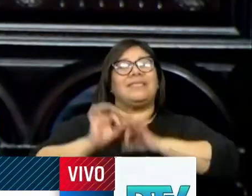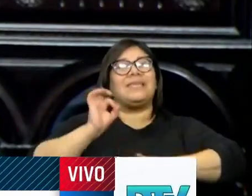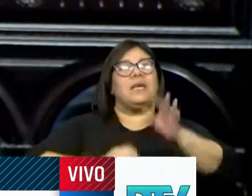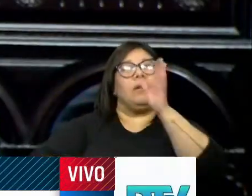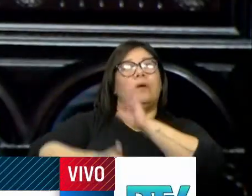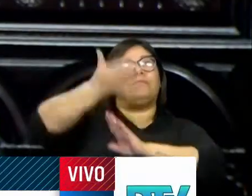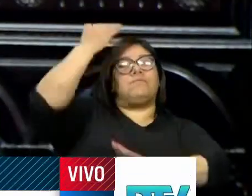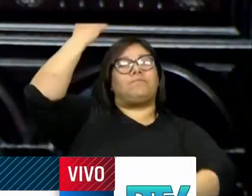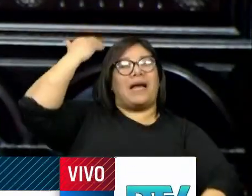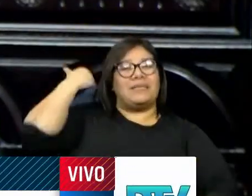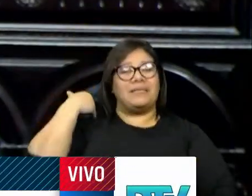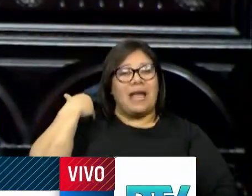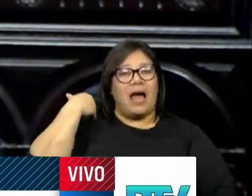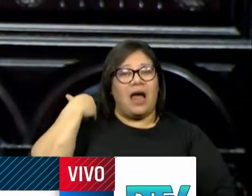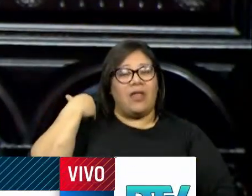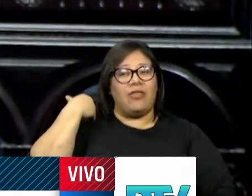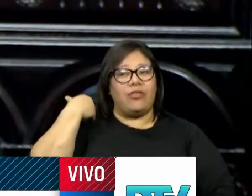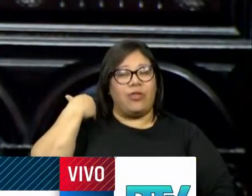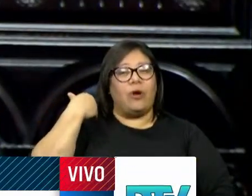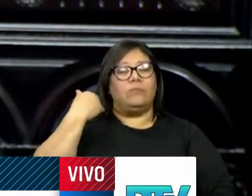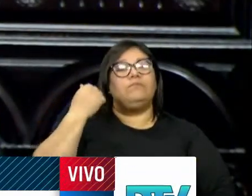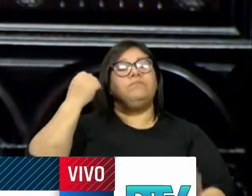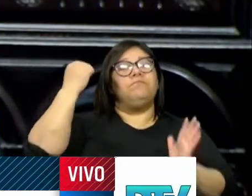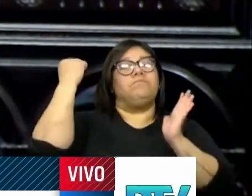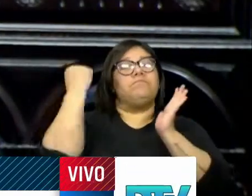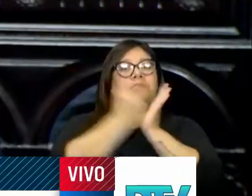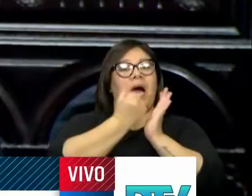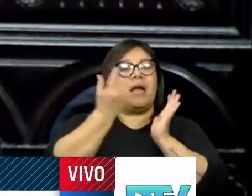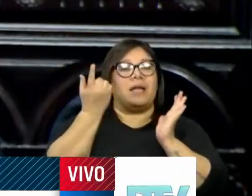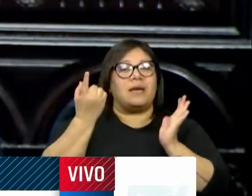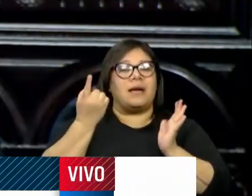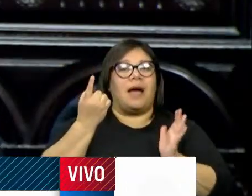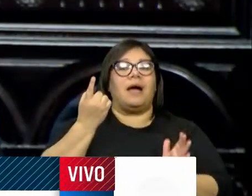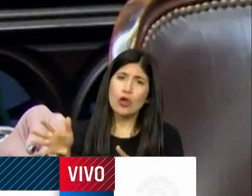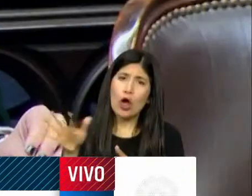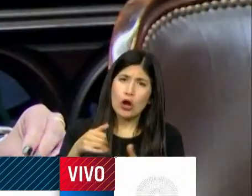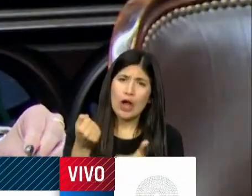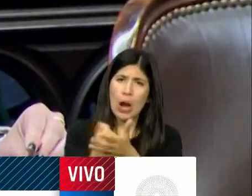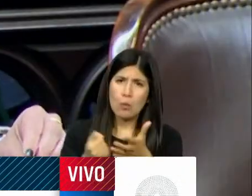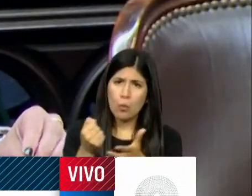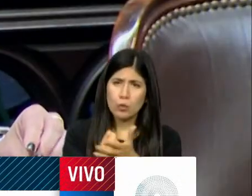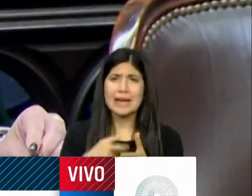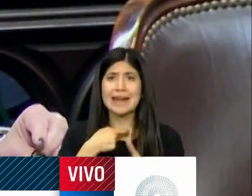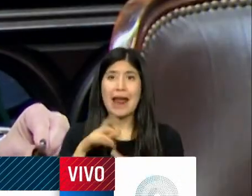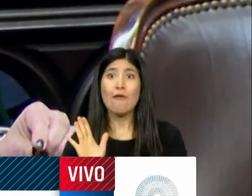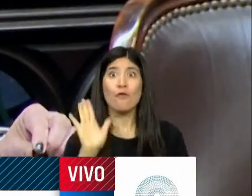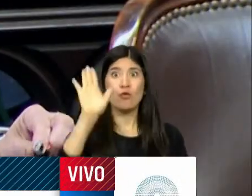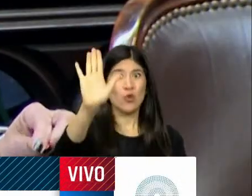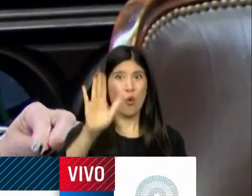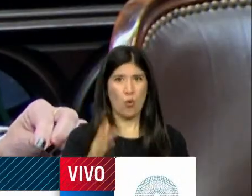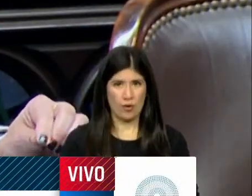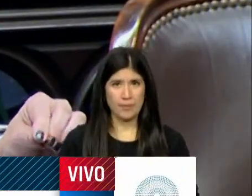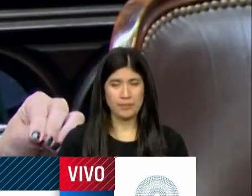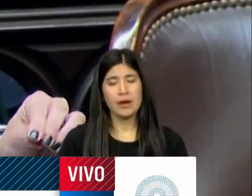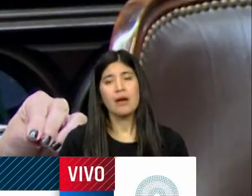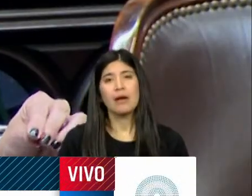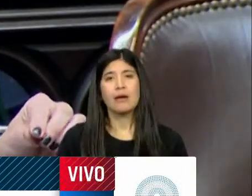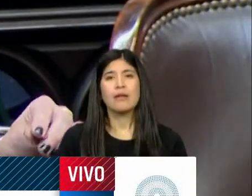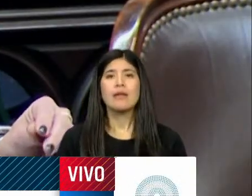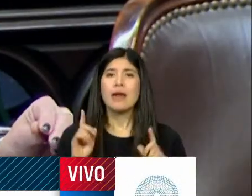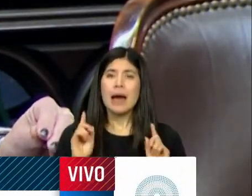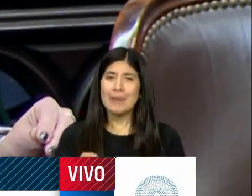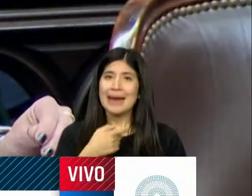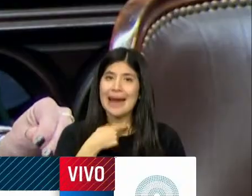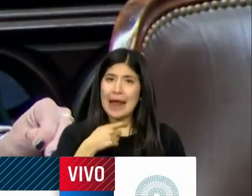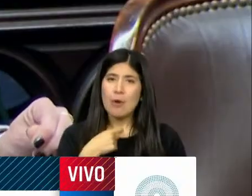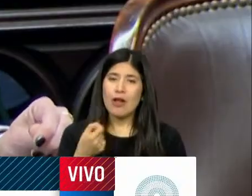diferentes legisladores en la última sesión, sino también para discutir los temas en las comisiones. Y entonces ya